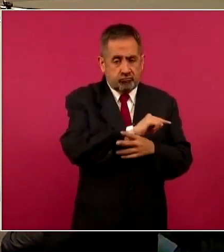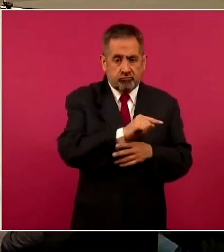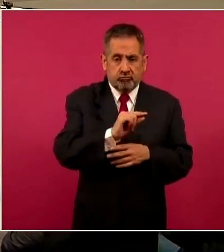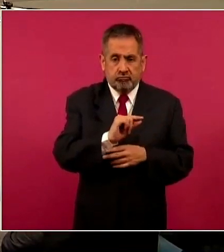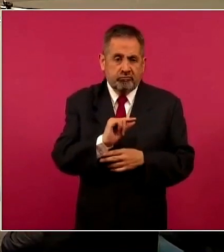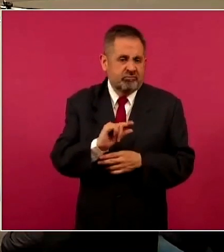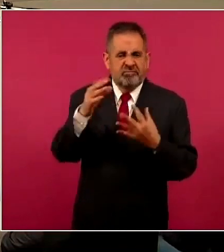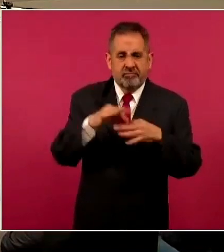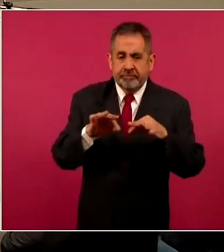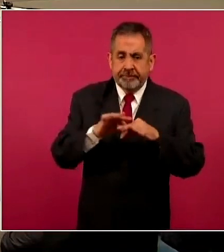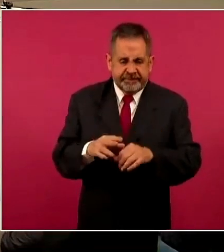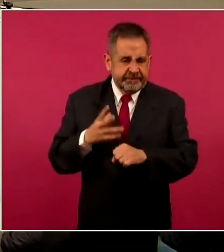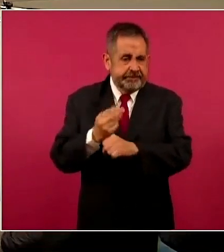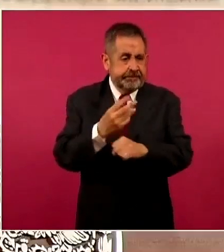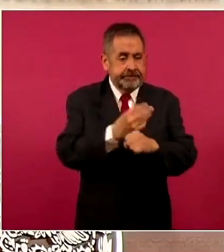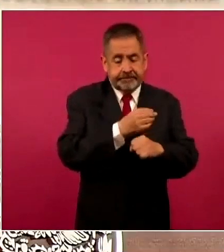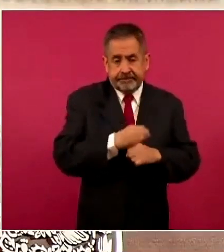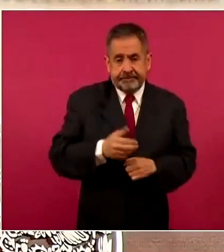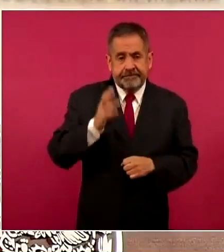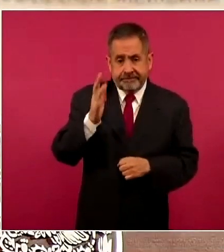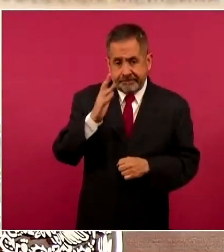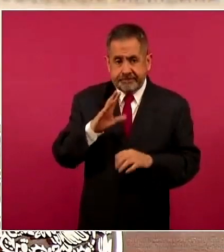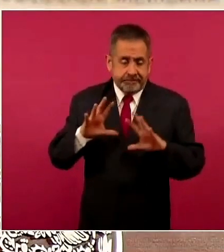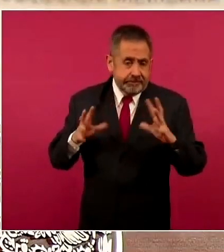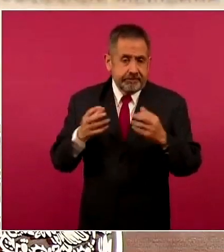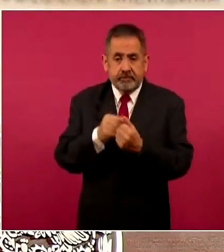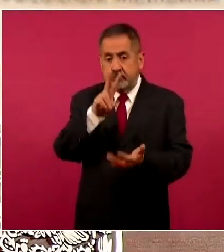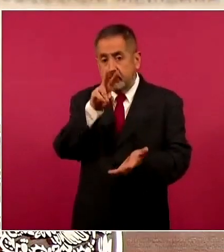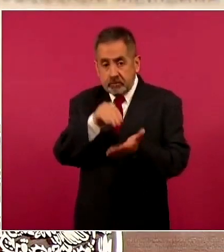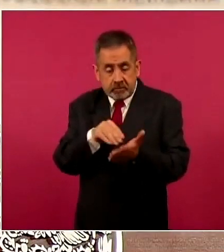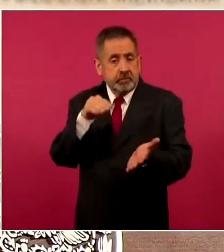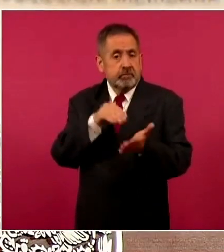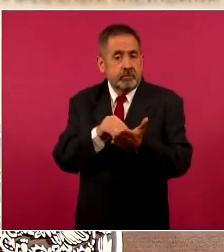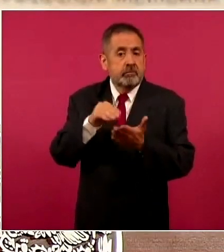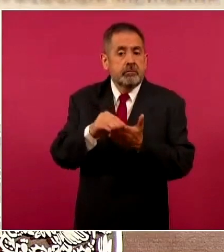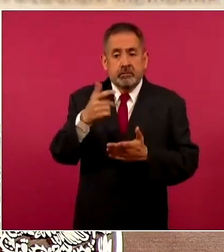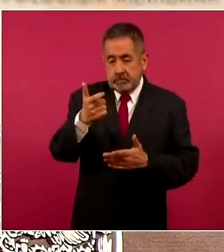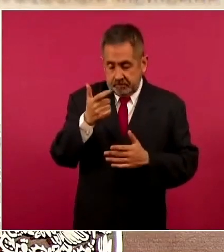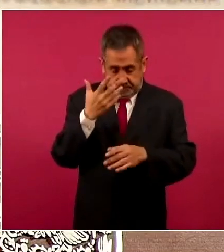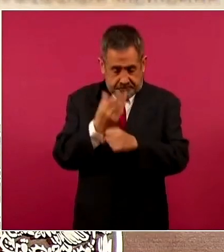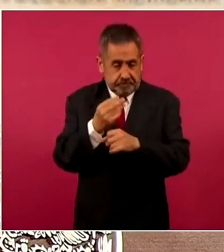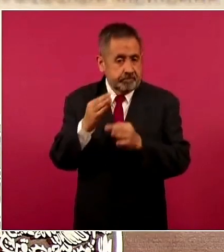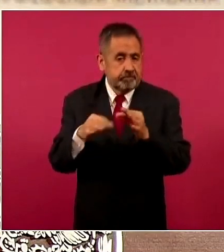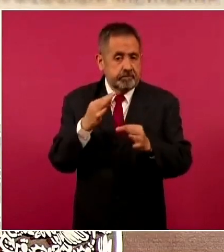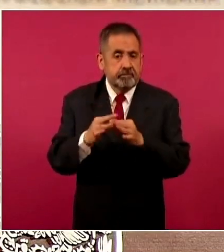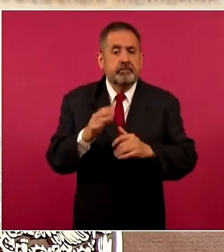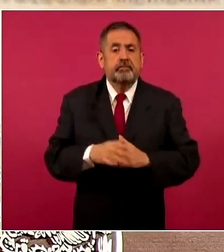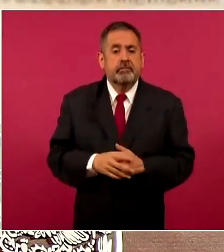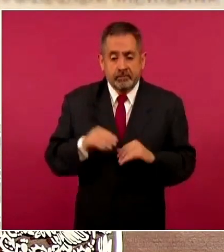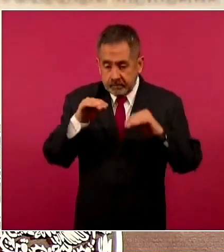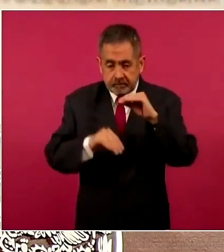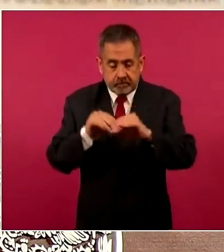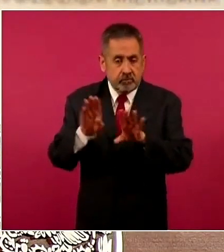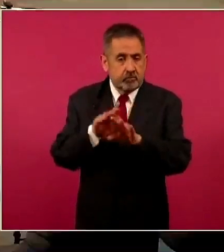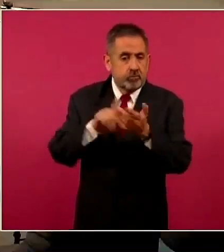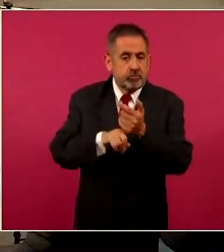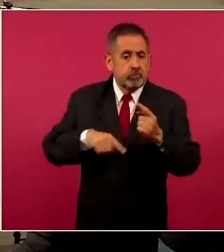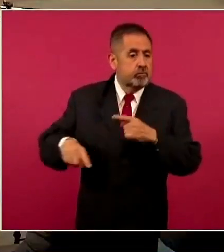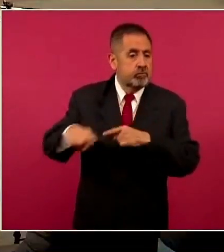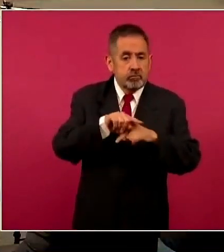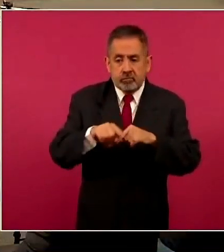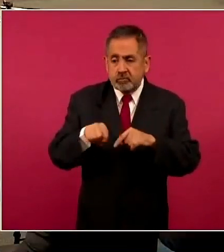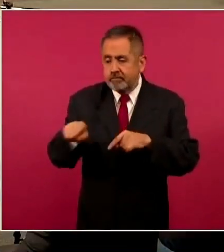nivel, se han invertido 2,000 millones de pesos. Y en el tema de equipamiento, mucho equipo que se